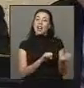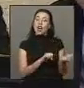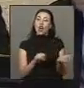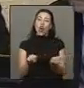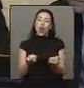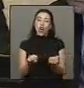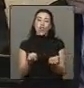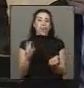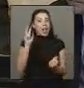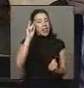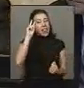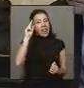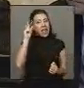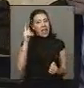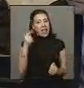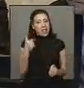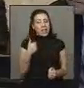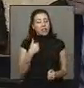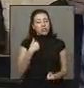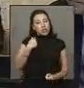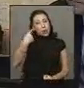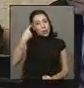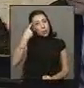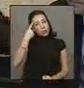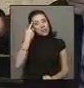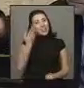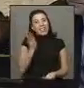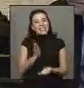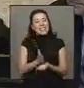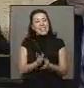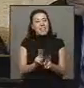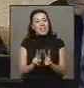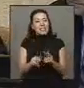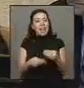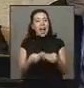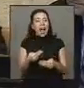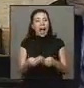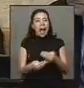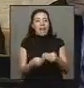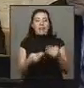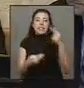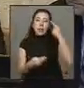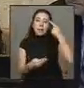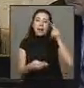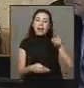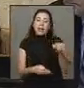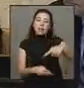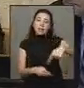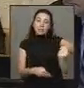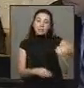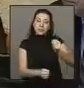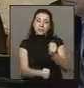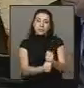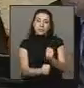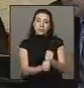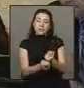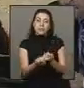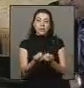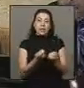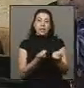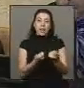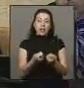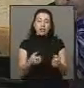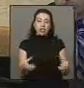a la idea y más bien pienso que lo que hay que hacer es avanzar para que sean los propios trabajadores en